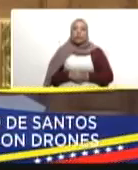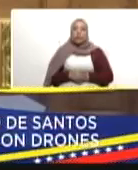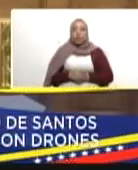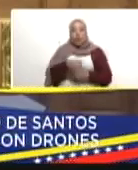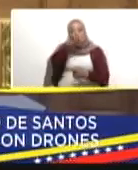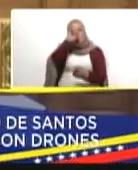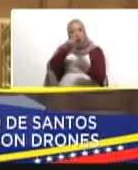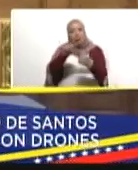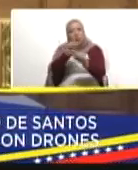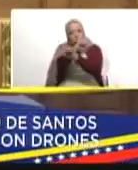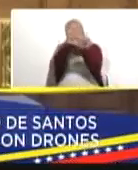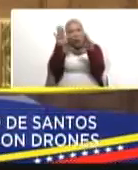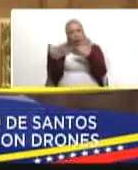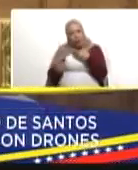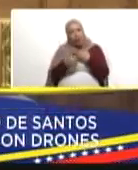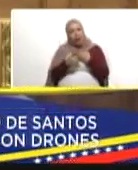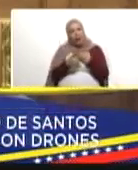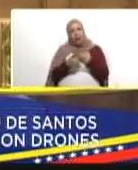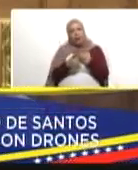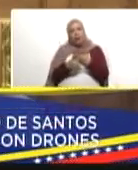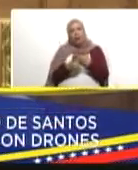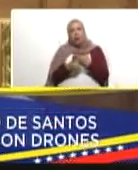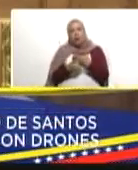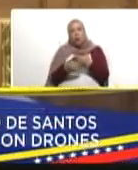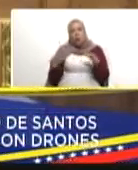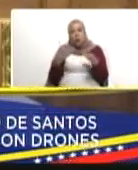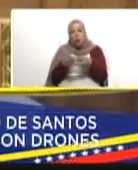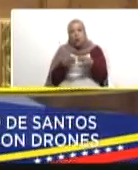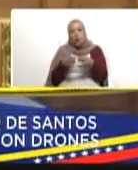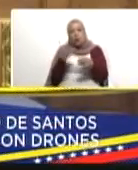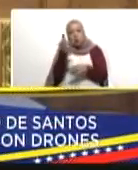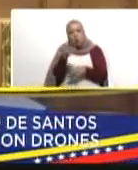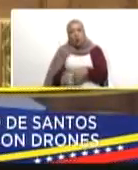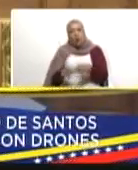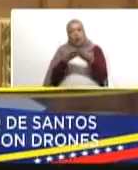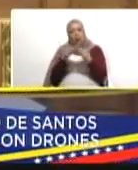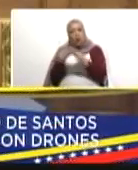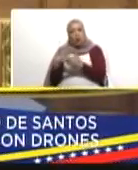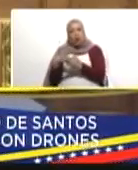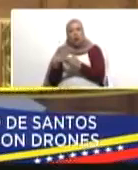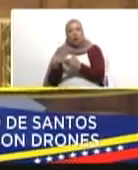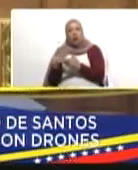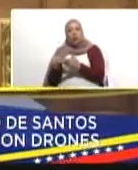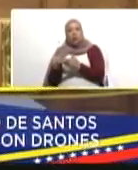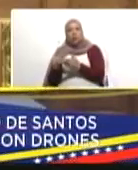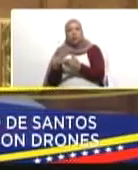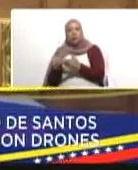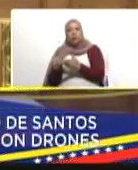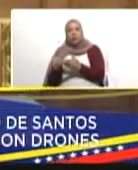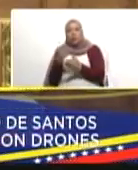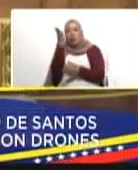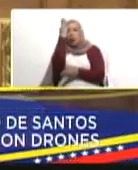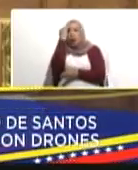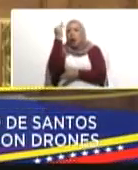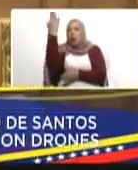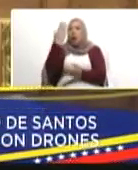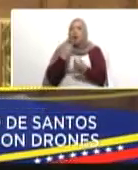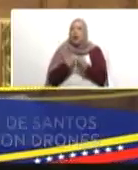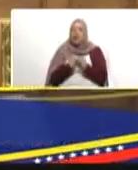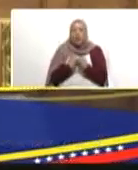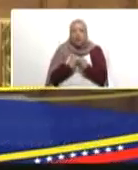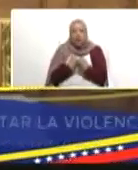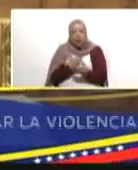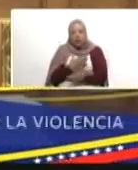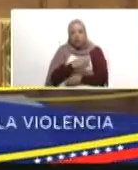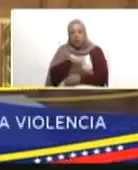era muy claro atacarme y asesinarme en una reunión de la viñeta en manos de Dios nuestra vida